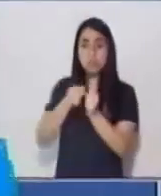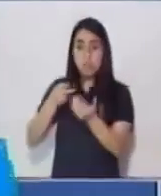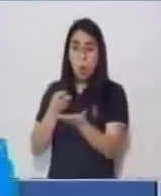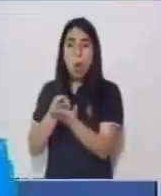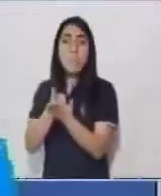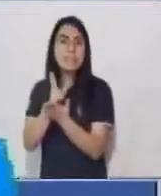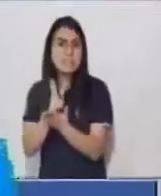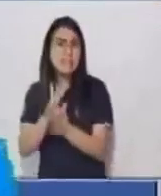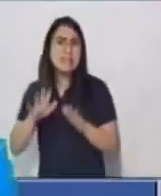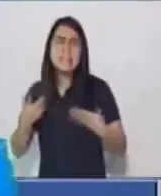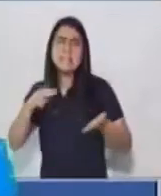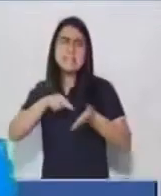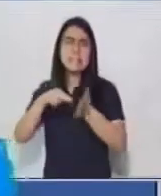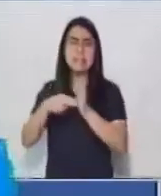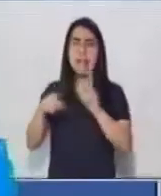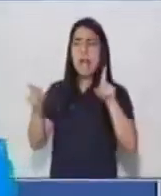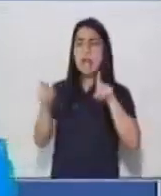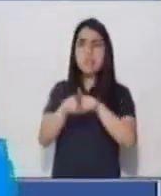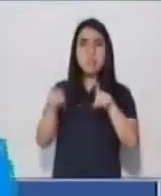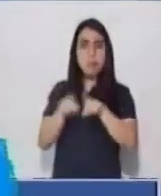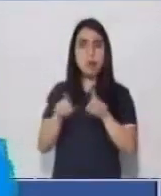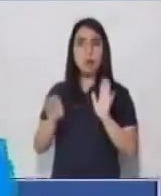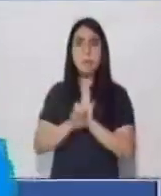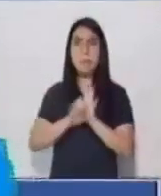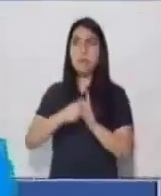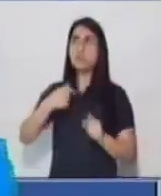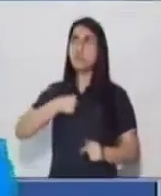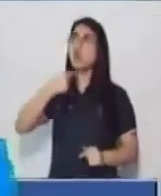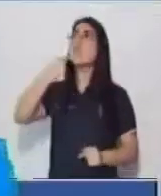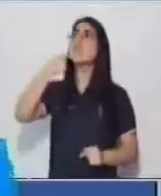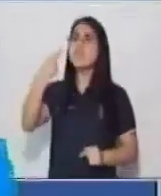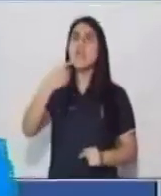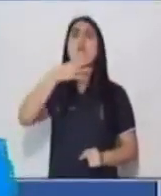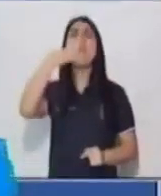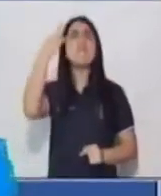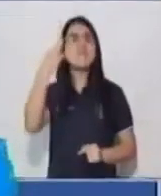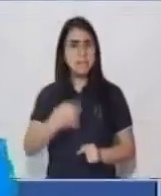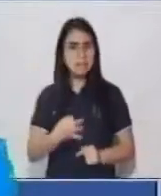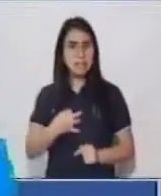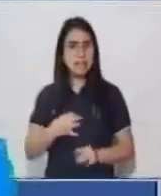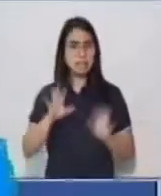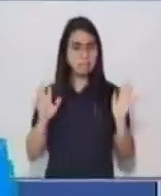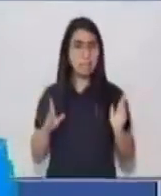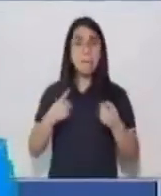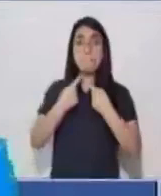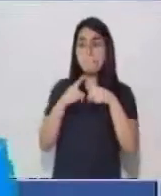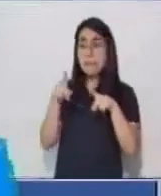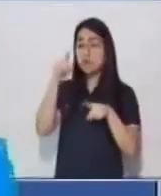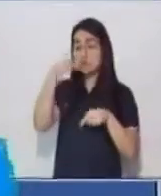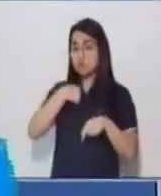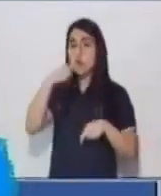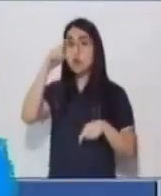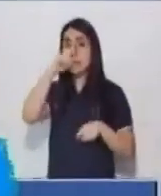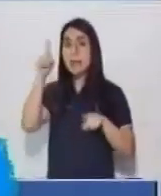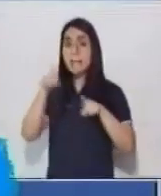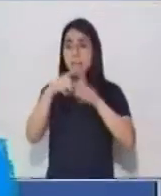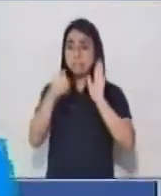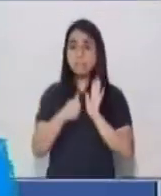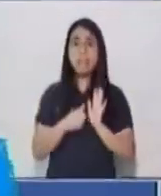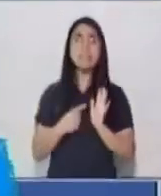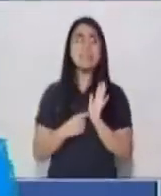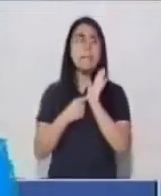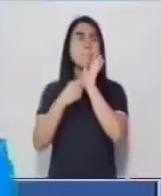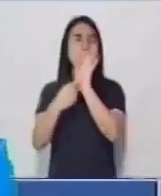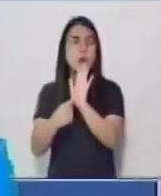las acciones. ¿A qué nos referimos cuando decimos la veracidad? Que debemos de decir la verdad,